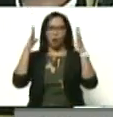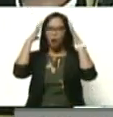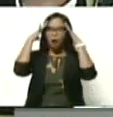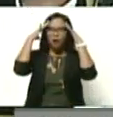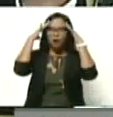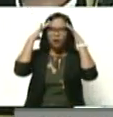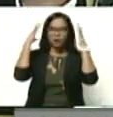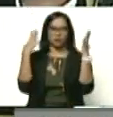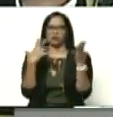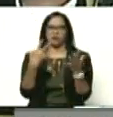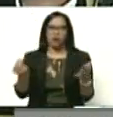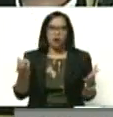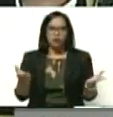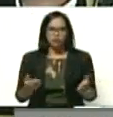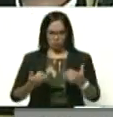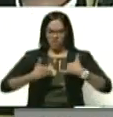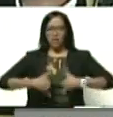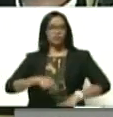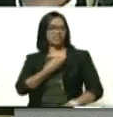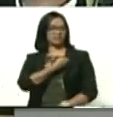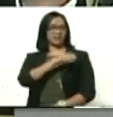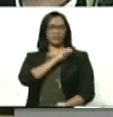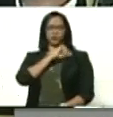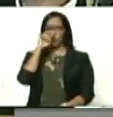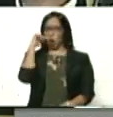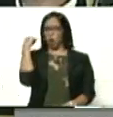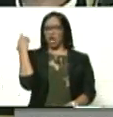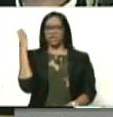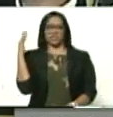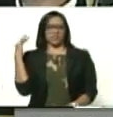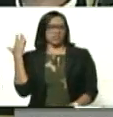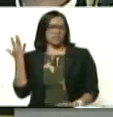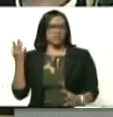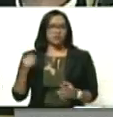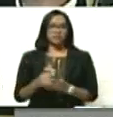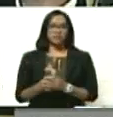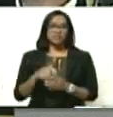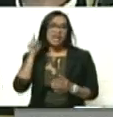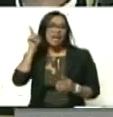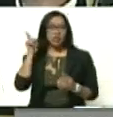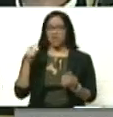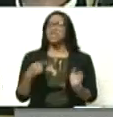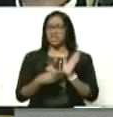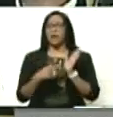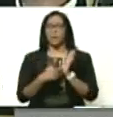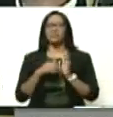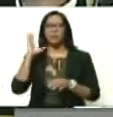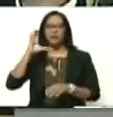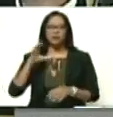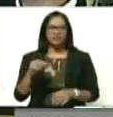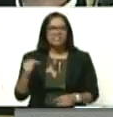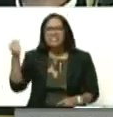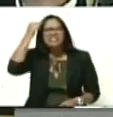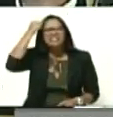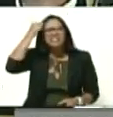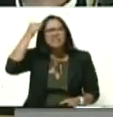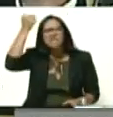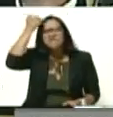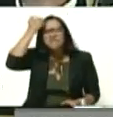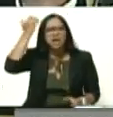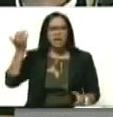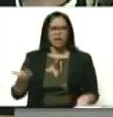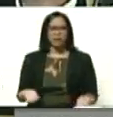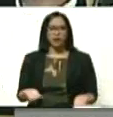negro nosotros somos hijos de españoles descendientes de españoles y a ellos les debemos esta patria gente tan enferma hay que